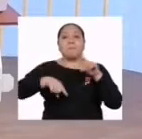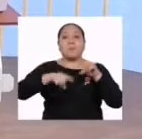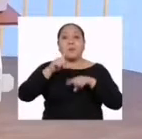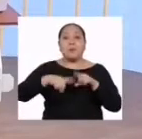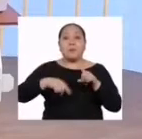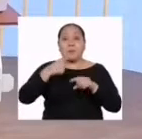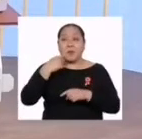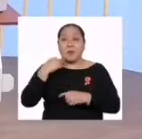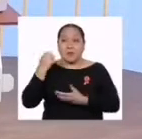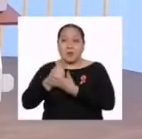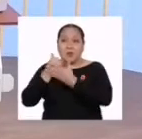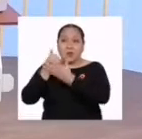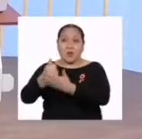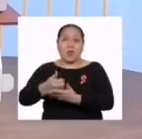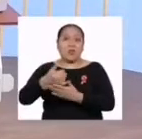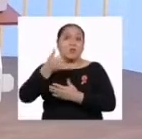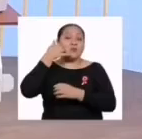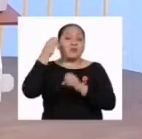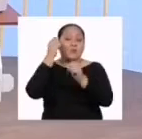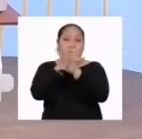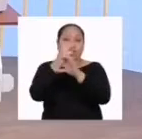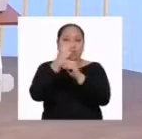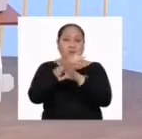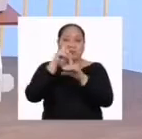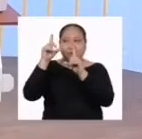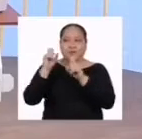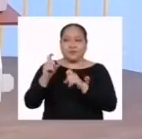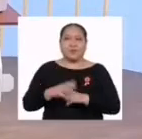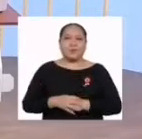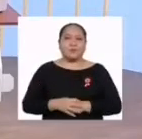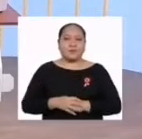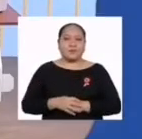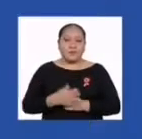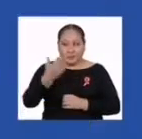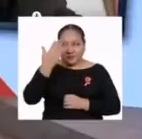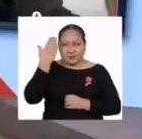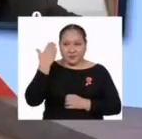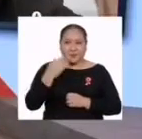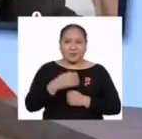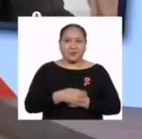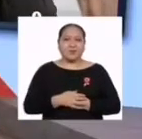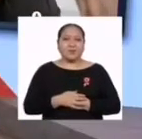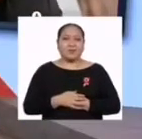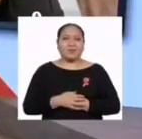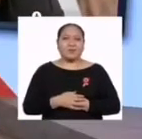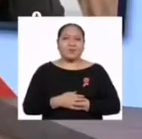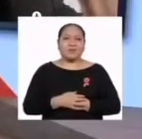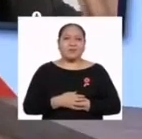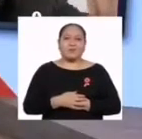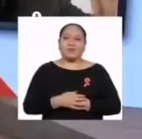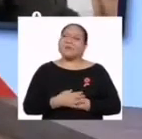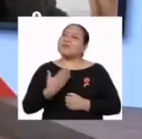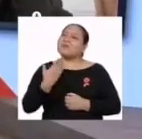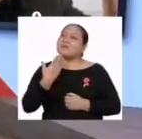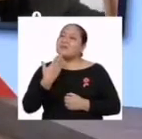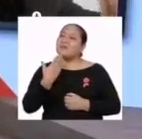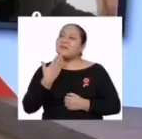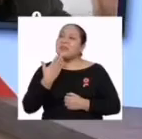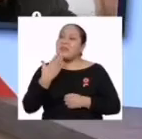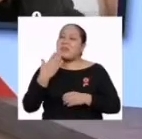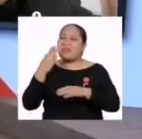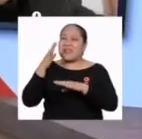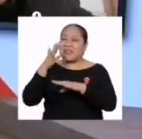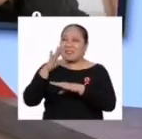videollamada. Empezamos entonces con el desarrollo de la pregunta que quedó pendiente la vez pasada. Buenas, señor Luis Cabellos Canosos,